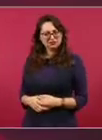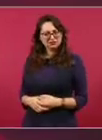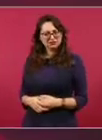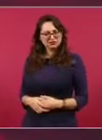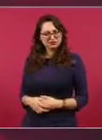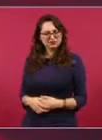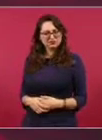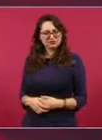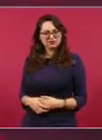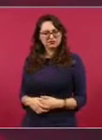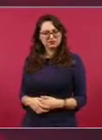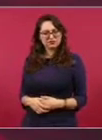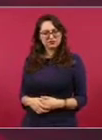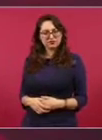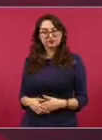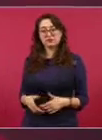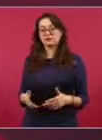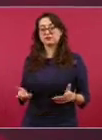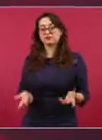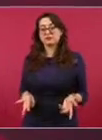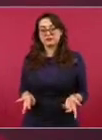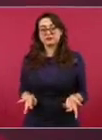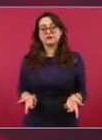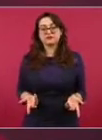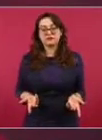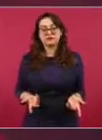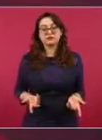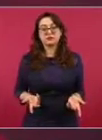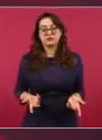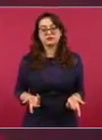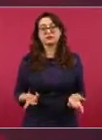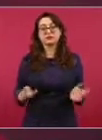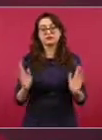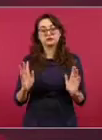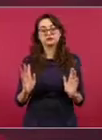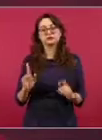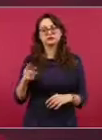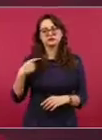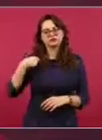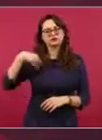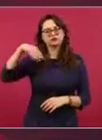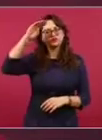podrían cometer un atentado en contra de alguien,